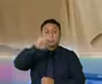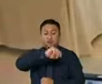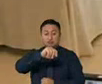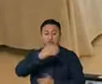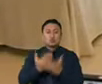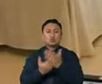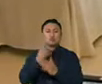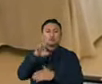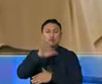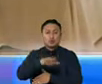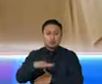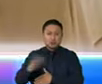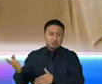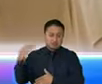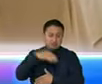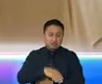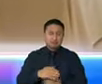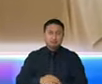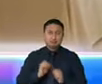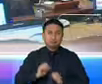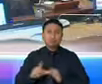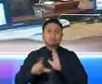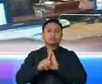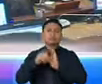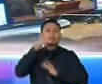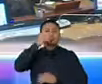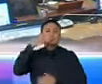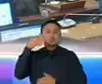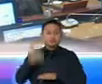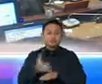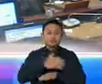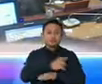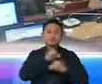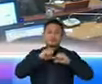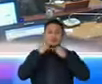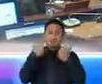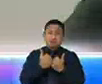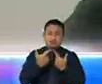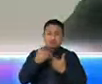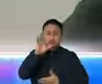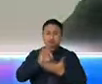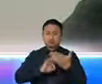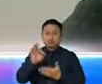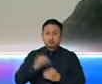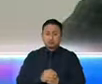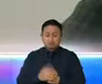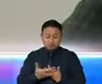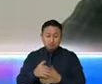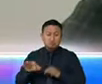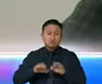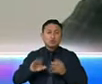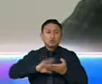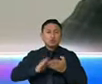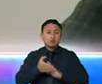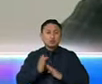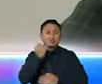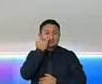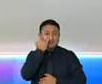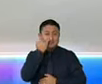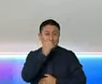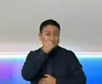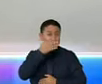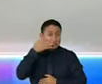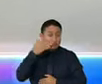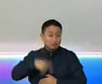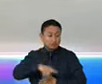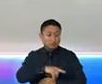primer mandatario además se pronunció sobre la ley amazónica aprobada recientemente por la Asamblea Nacional e indicó que las comunidades indígenas amazónicas